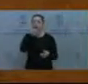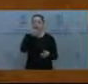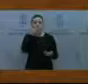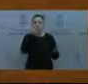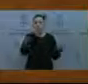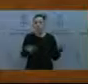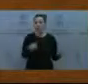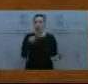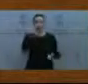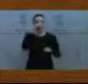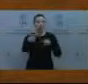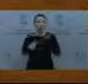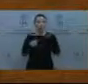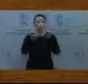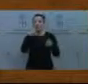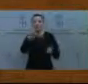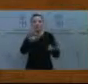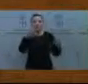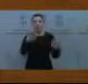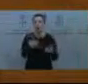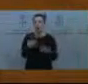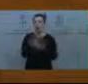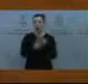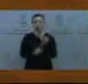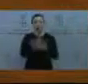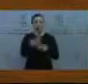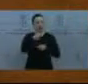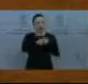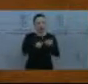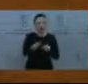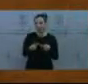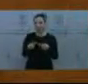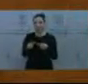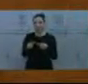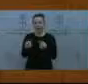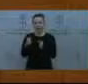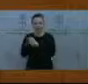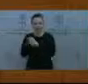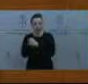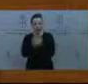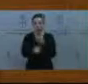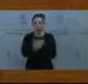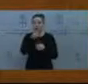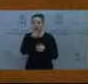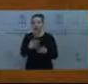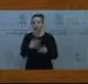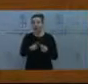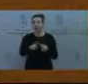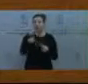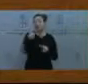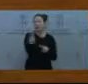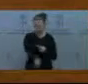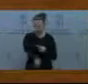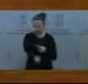conciliación en el ámbito laboral y en el ámbito familiar y luego ya renglón seguido no articular ni las